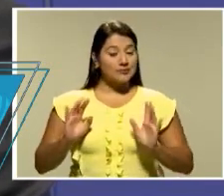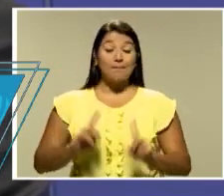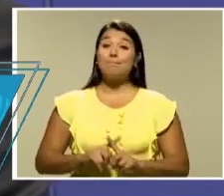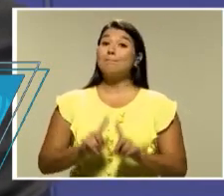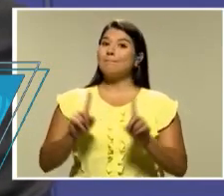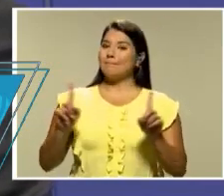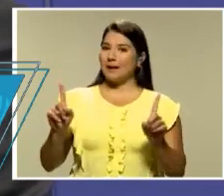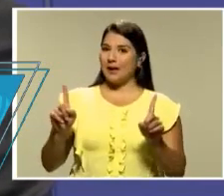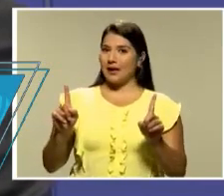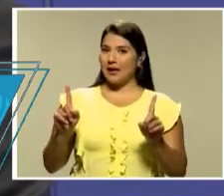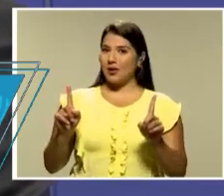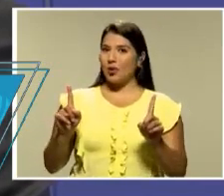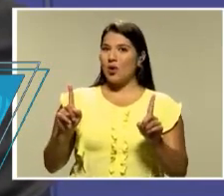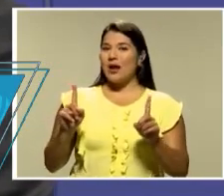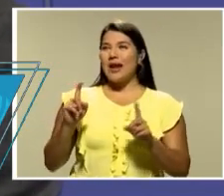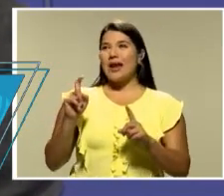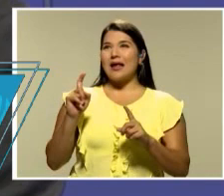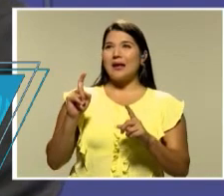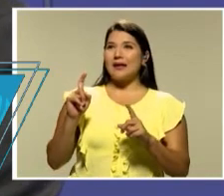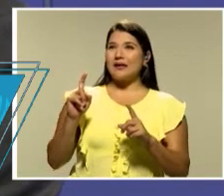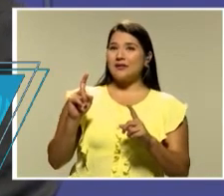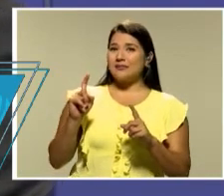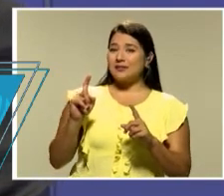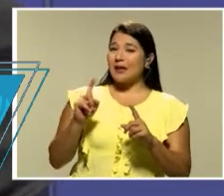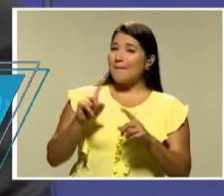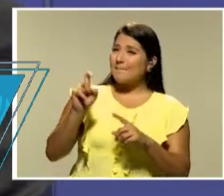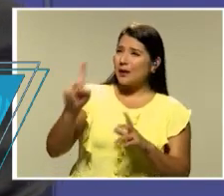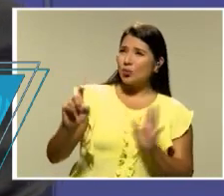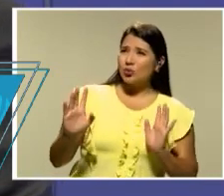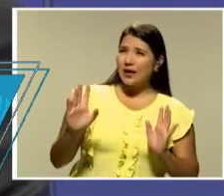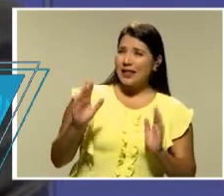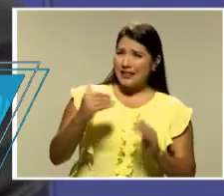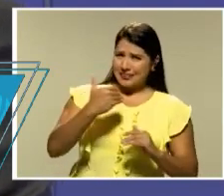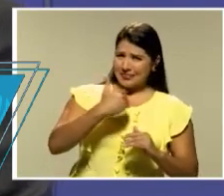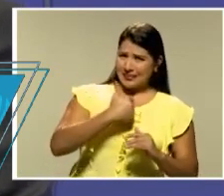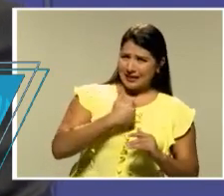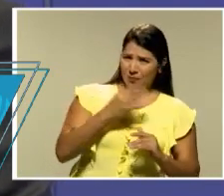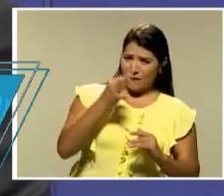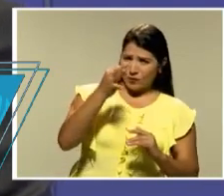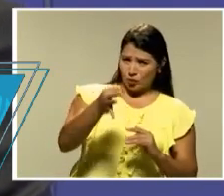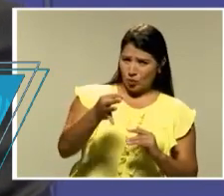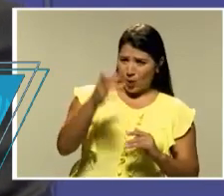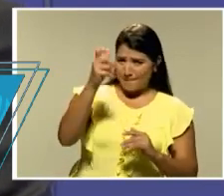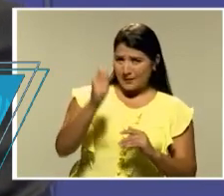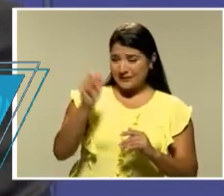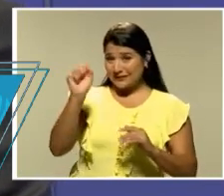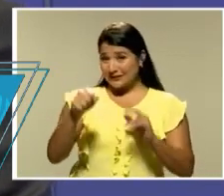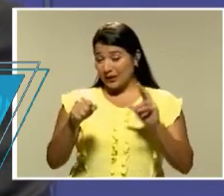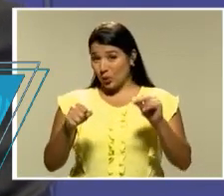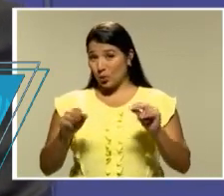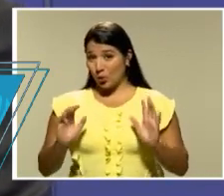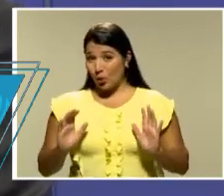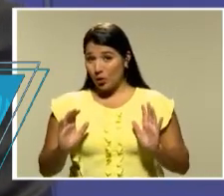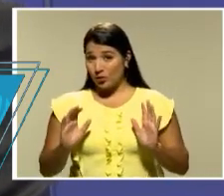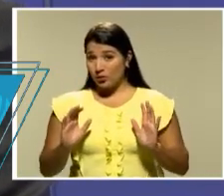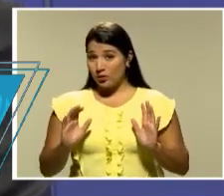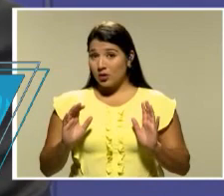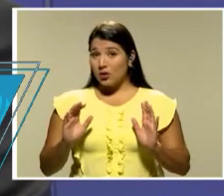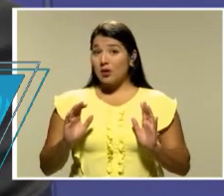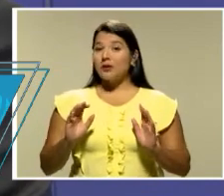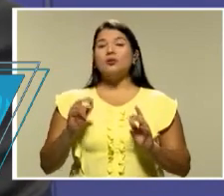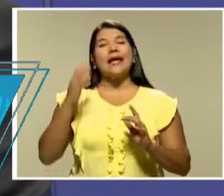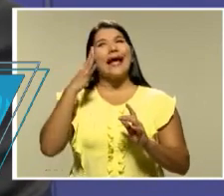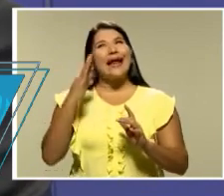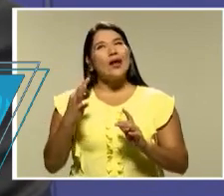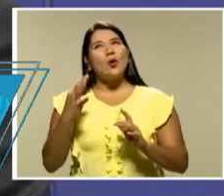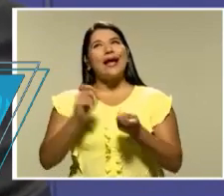que la pregunta no es binaria. ¿Tendremos pensión o no la tendremos? Es un espectro. ¿Tendremos la pensión que queríamos